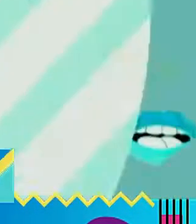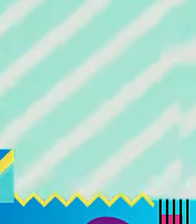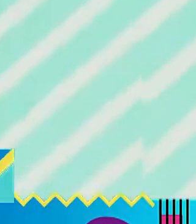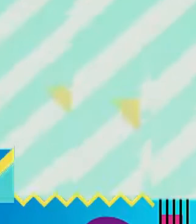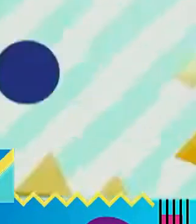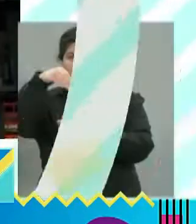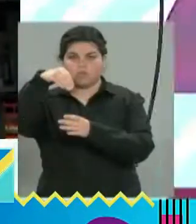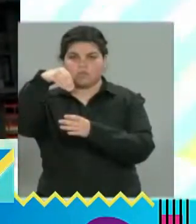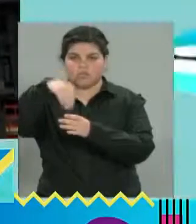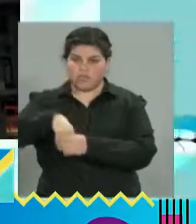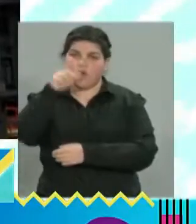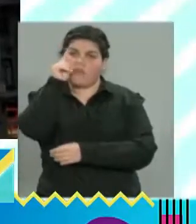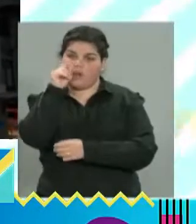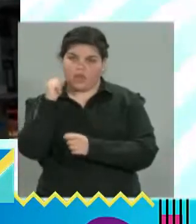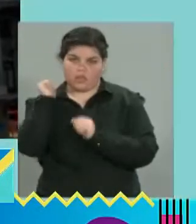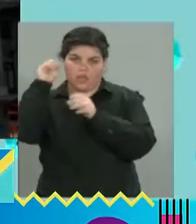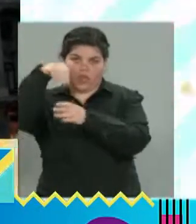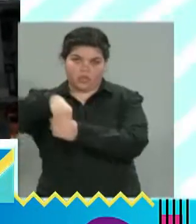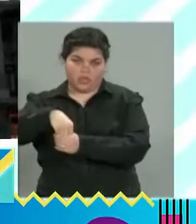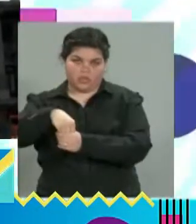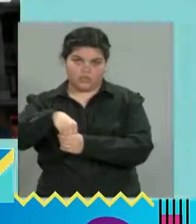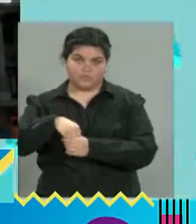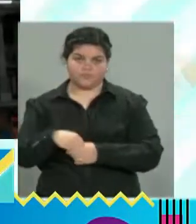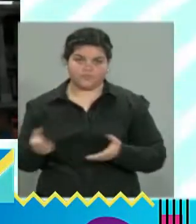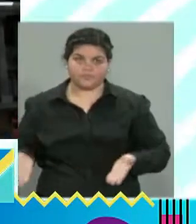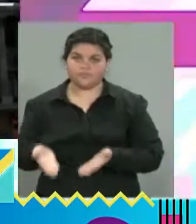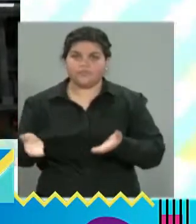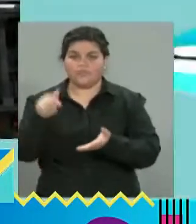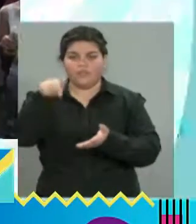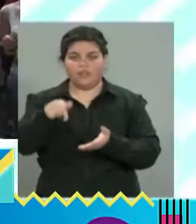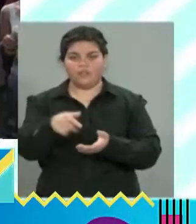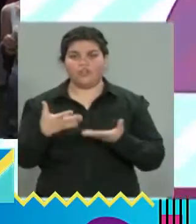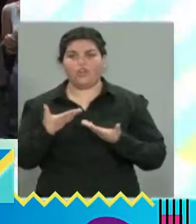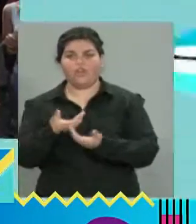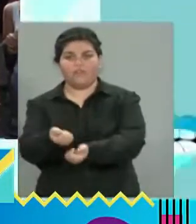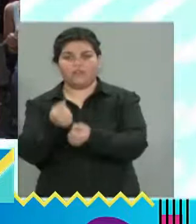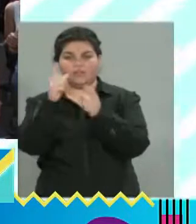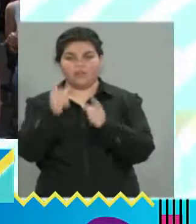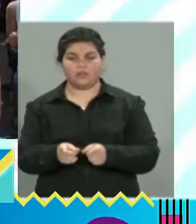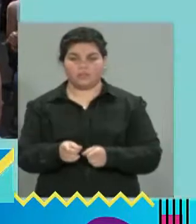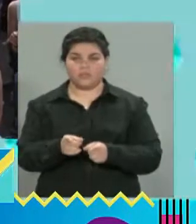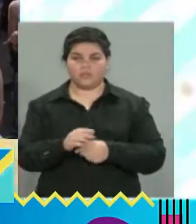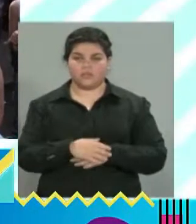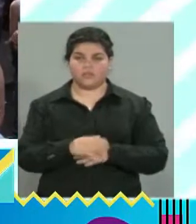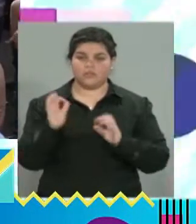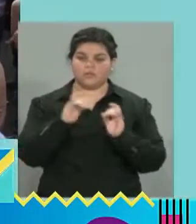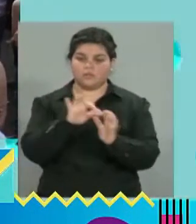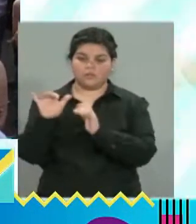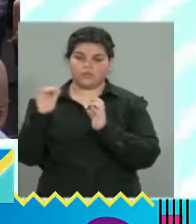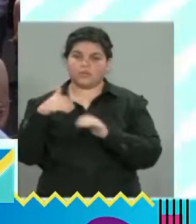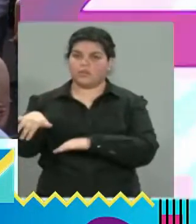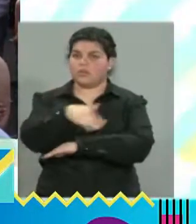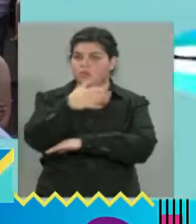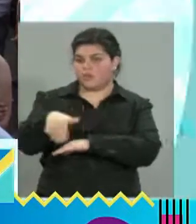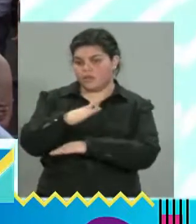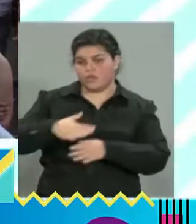en política, no diversidad, pero que militamos mucho por esta causa y damos la discusión también en la calle, en los